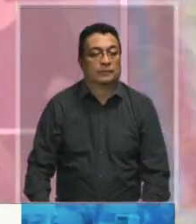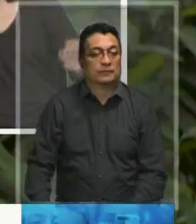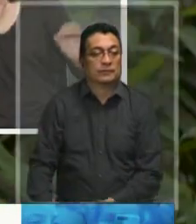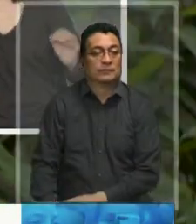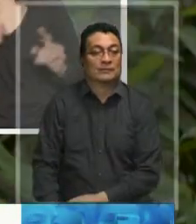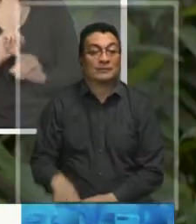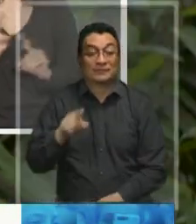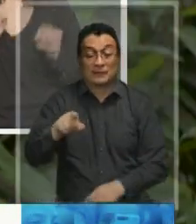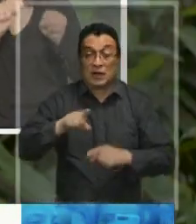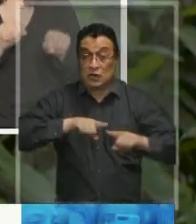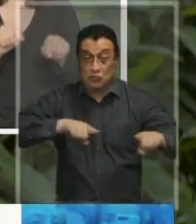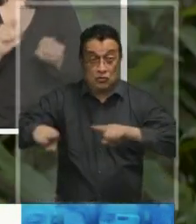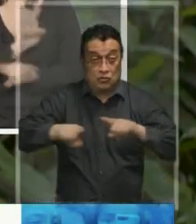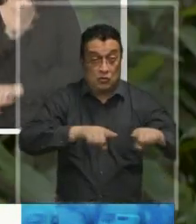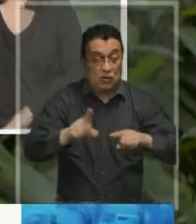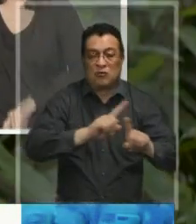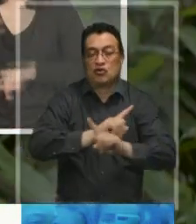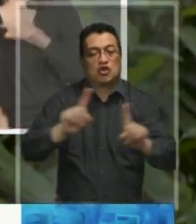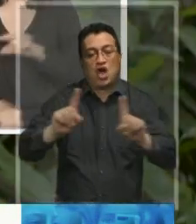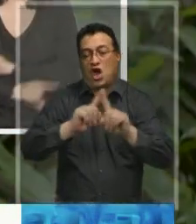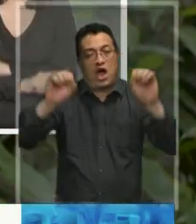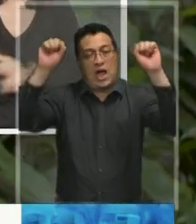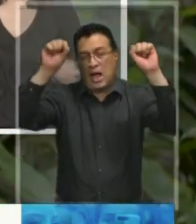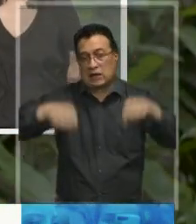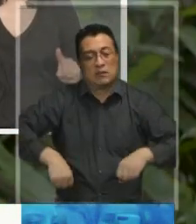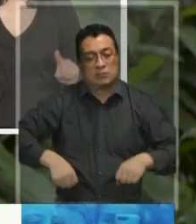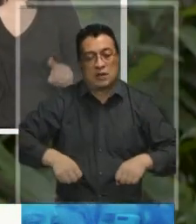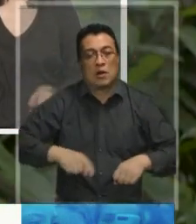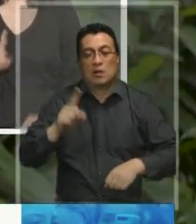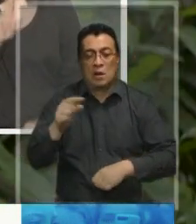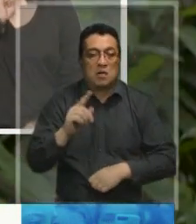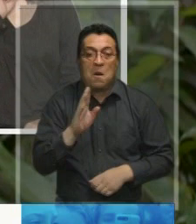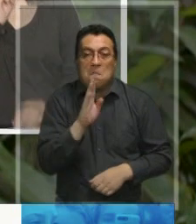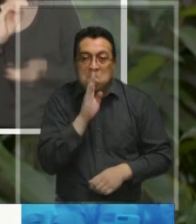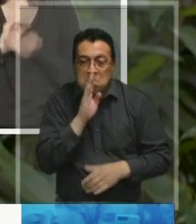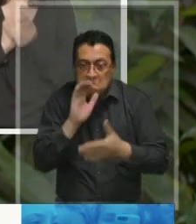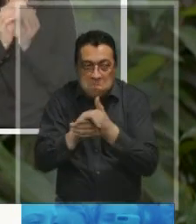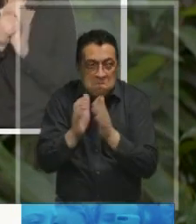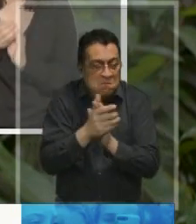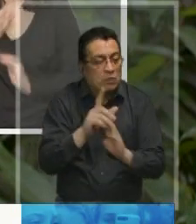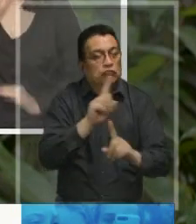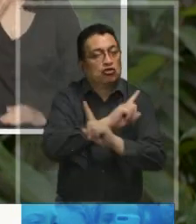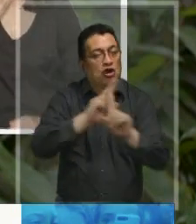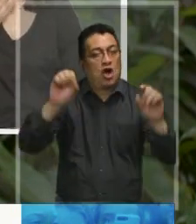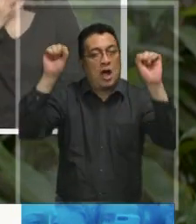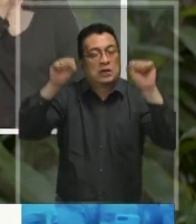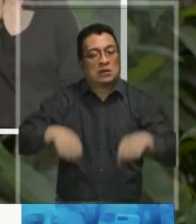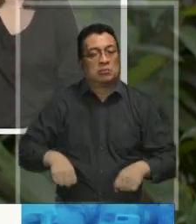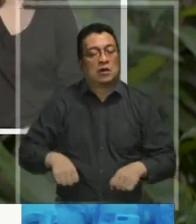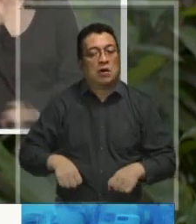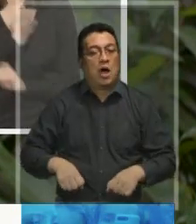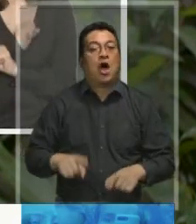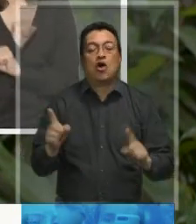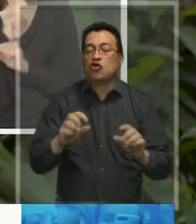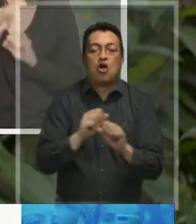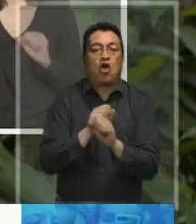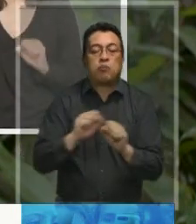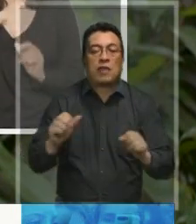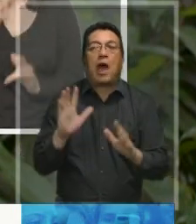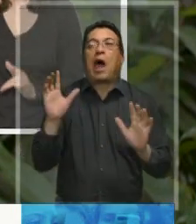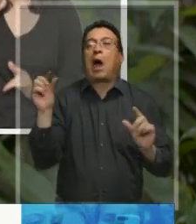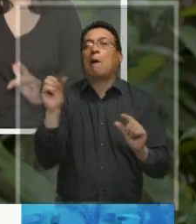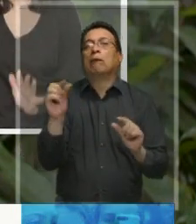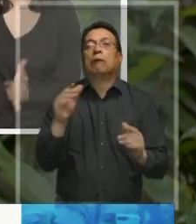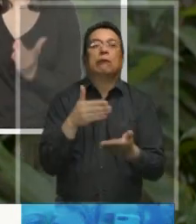Estas acciones son inaceptables. Los silencios cómplices también, y no pueden ser